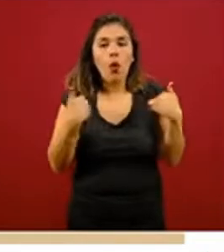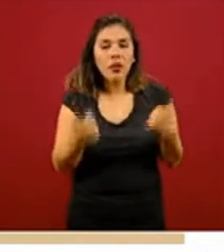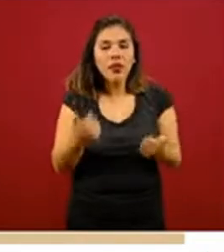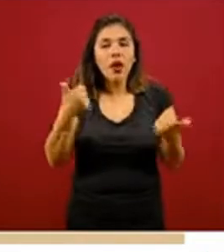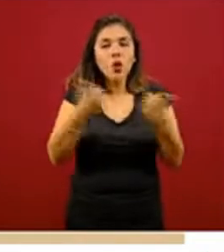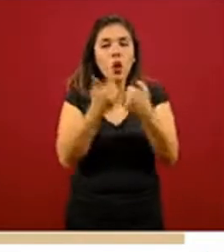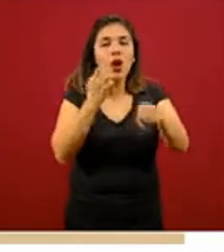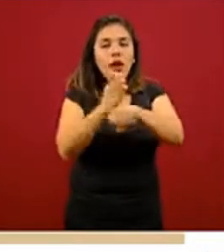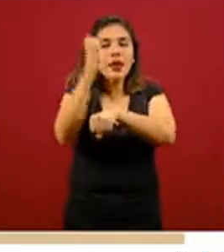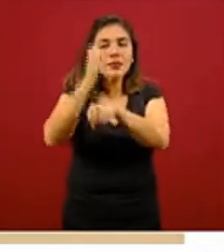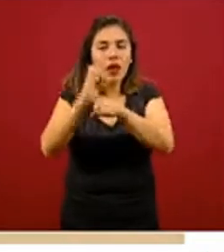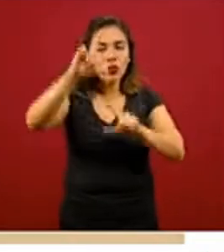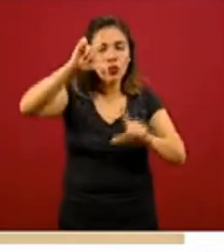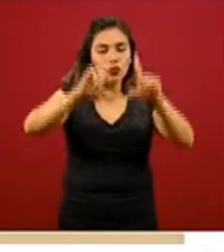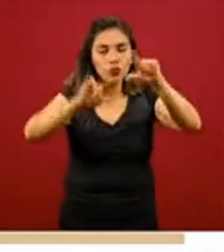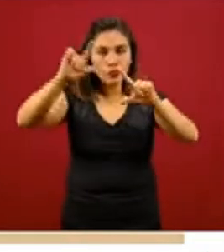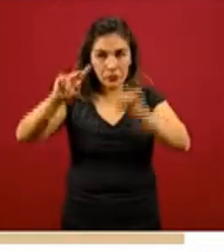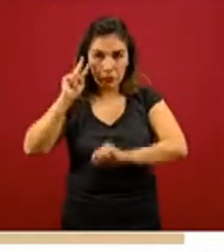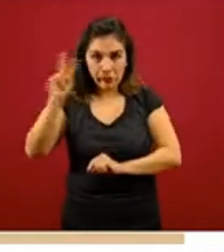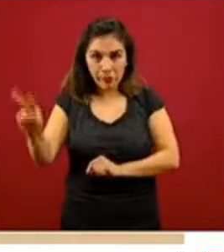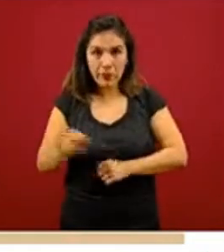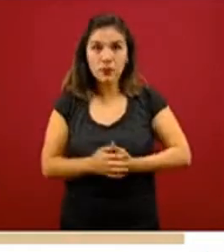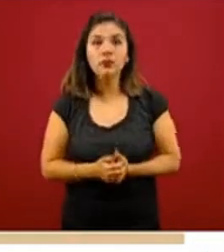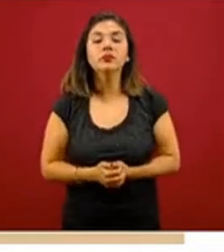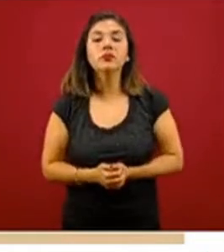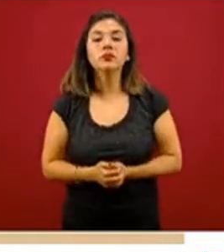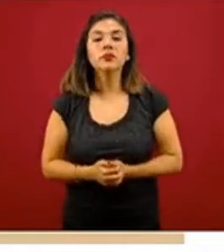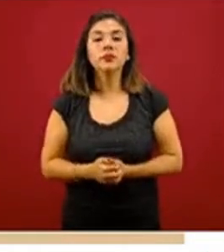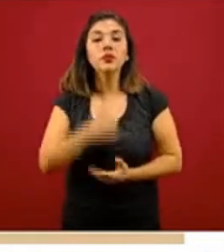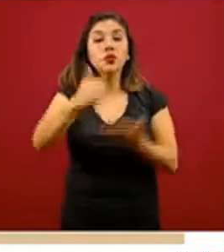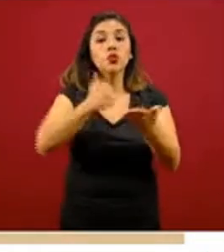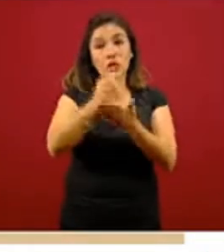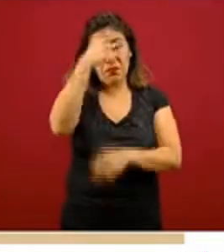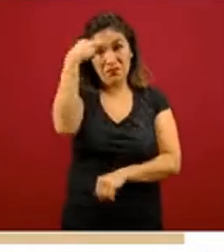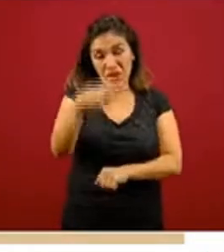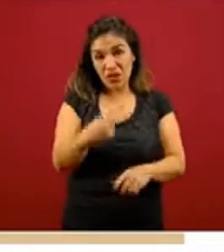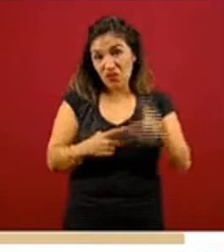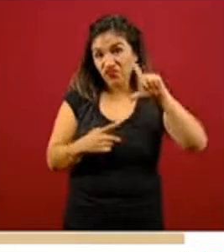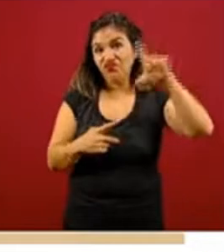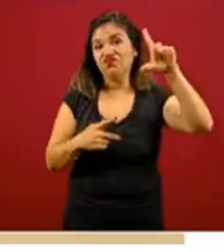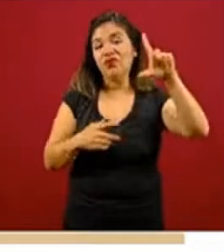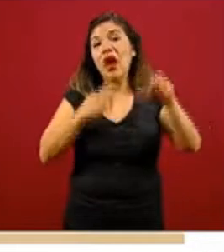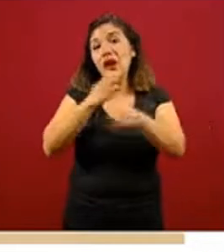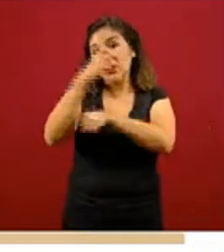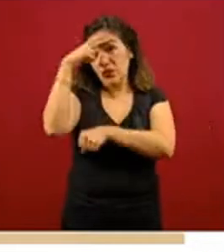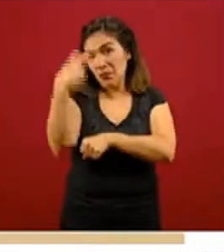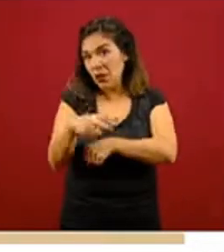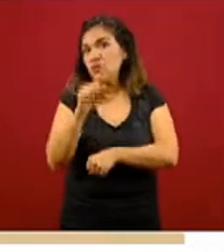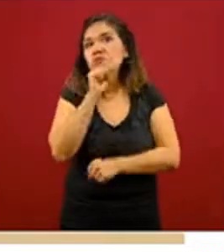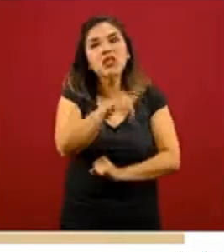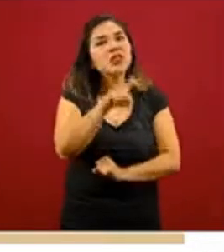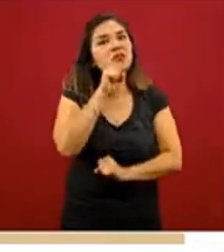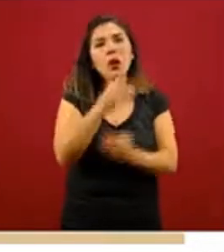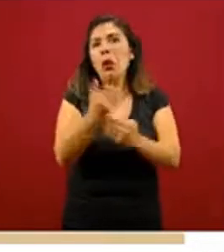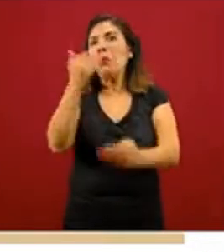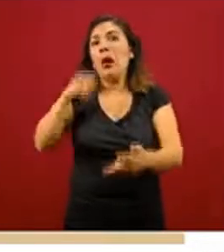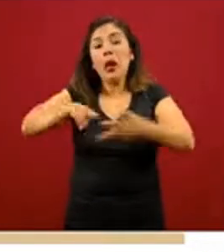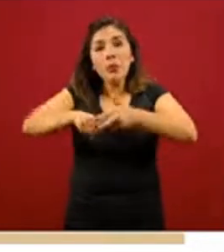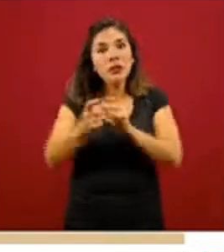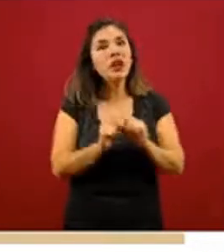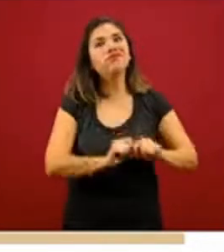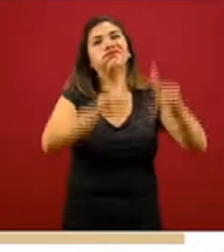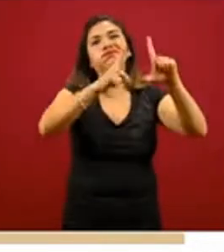identificar rápidamente, que son Ciudad de México y el Estado de México. Siempre han estado desde un inicio de la